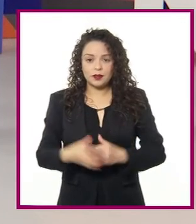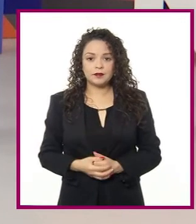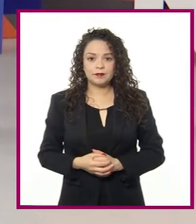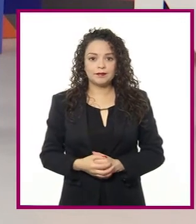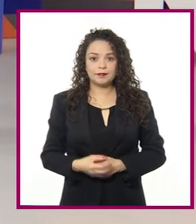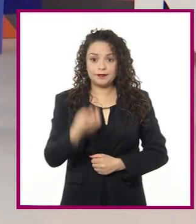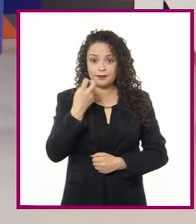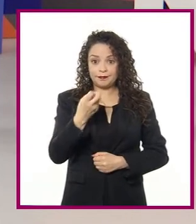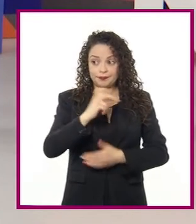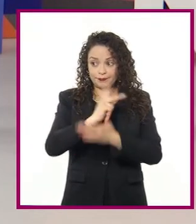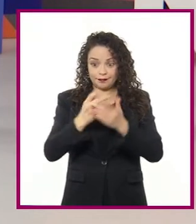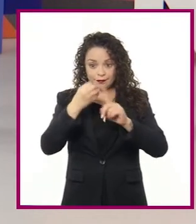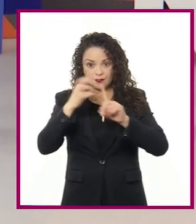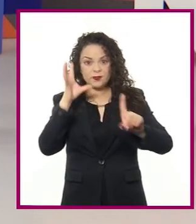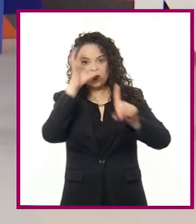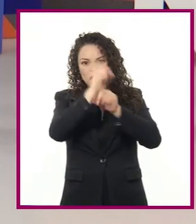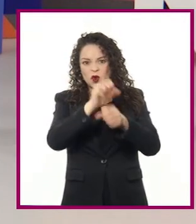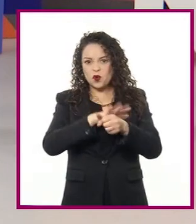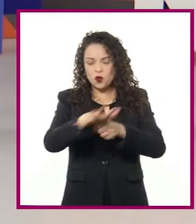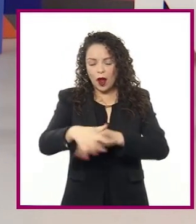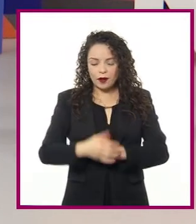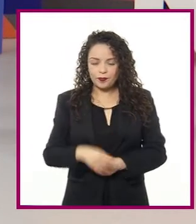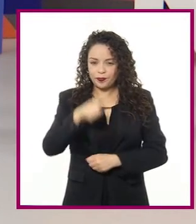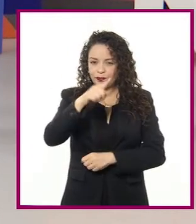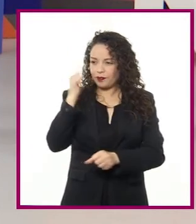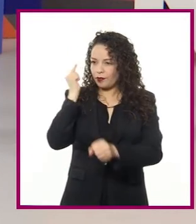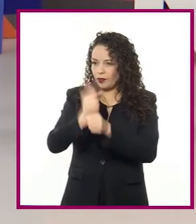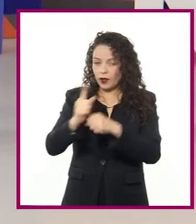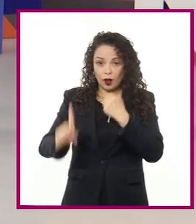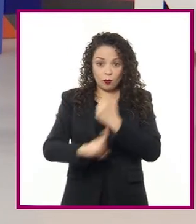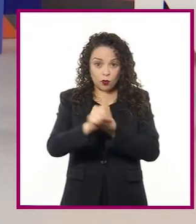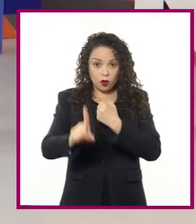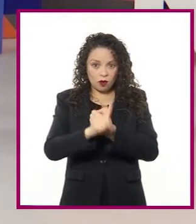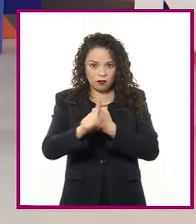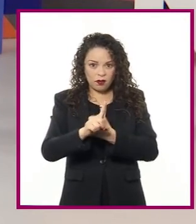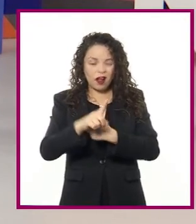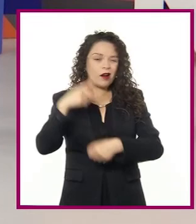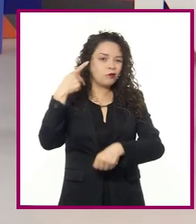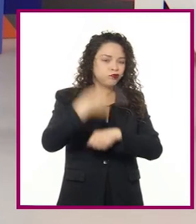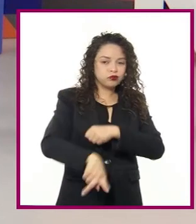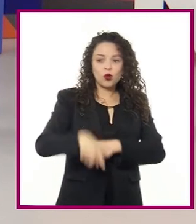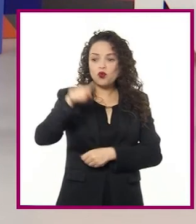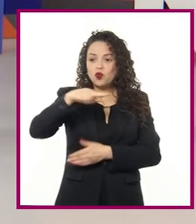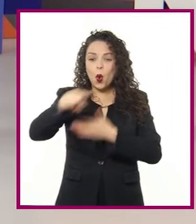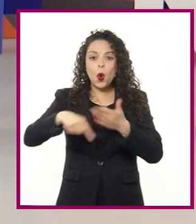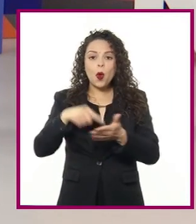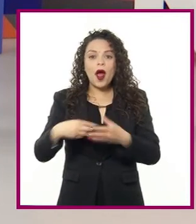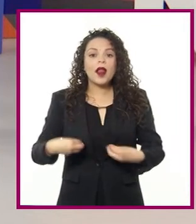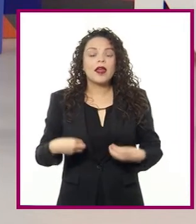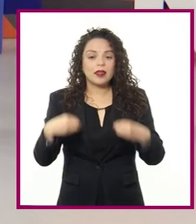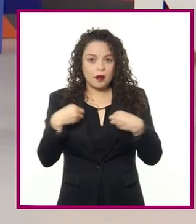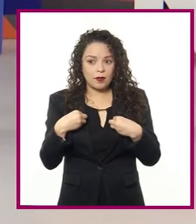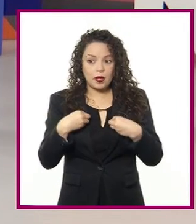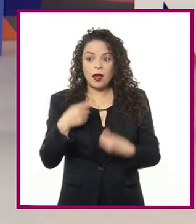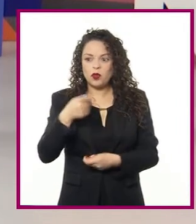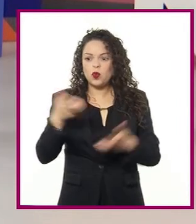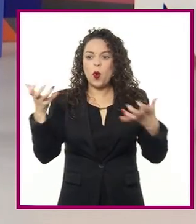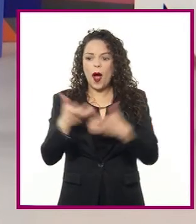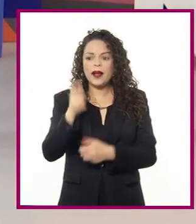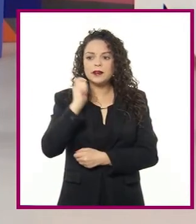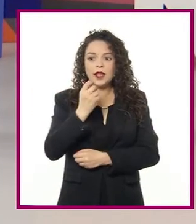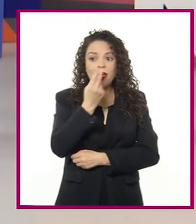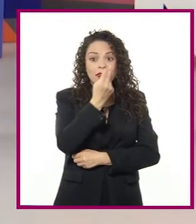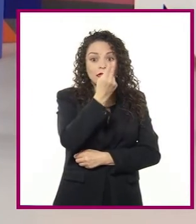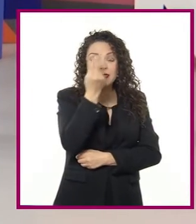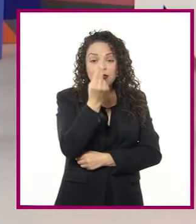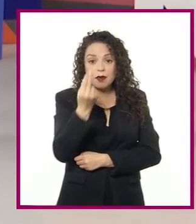es: ubiquen un problema que afecta el lugar donde viven y elaboren dibujos que no